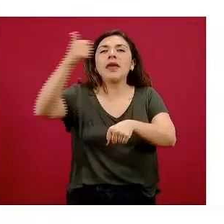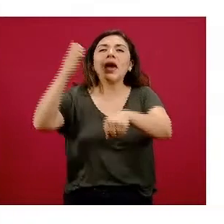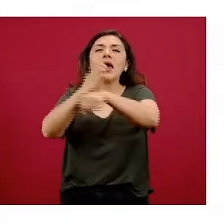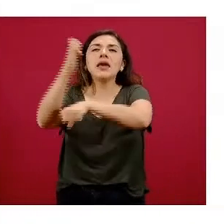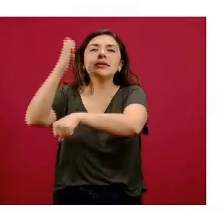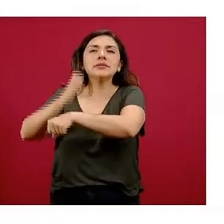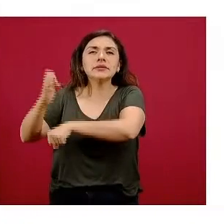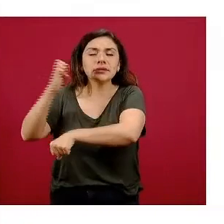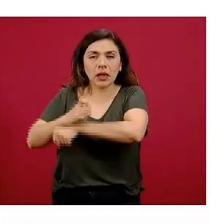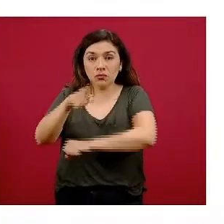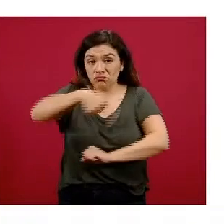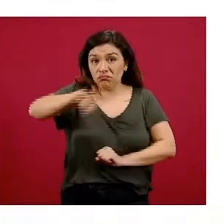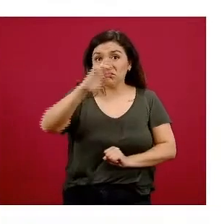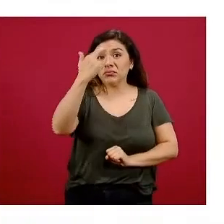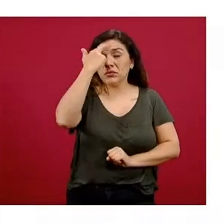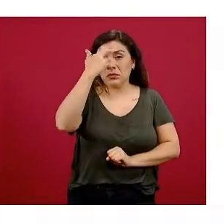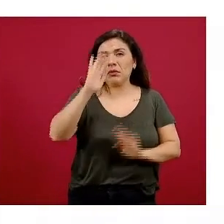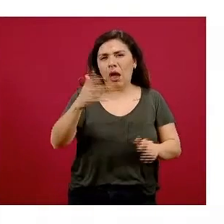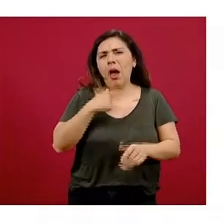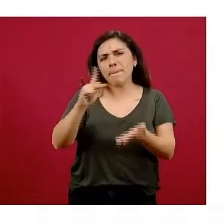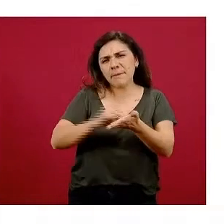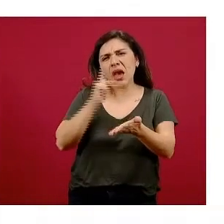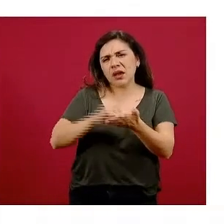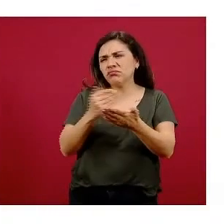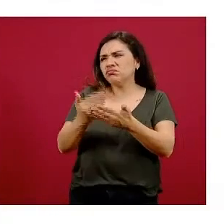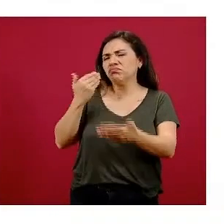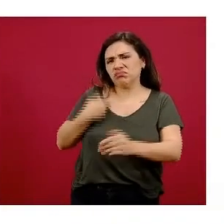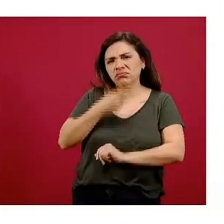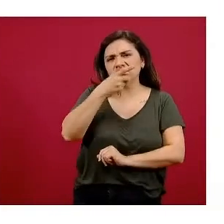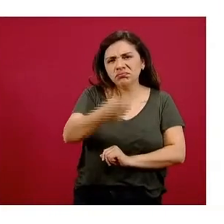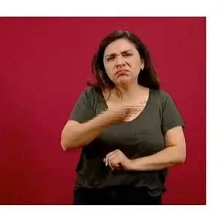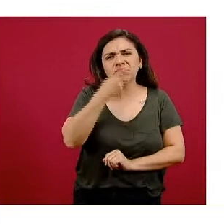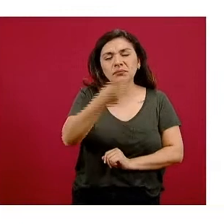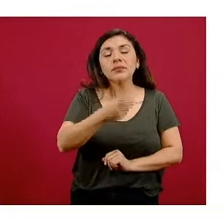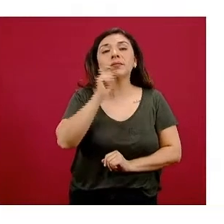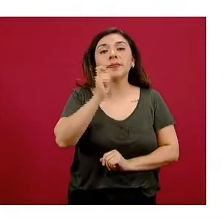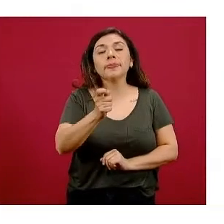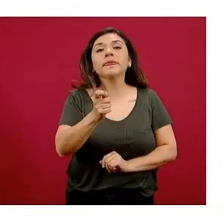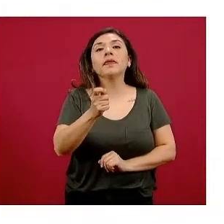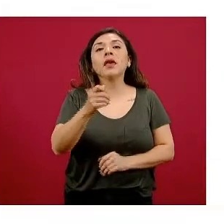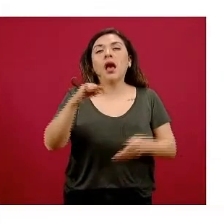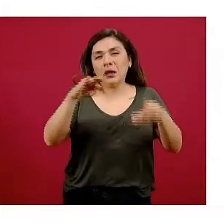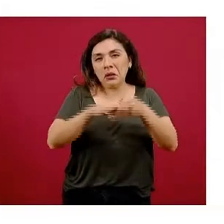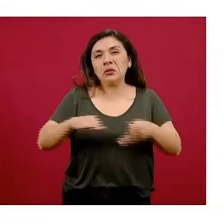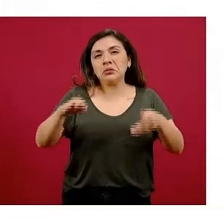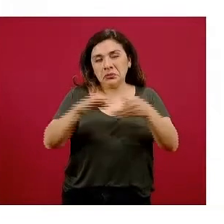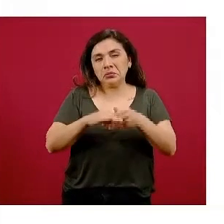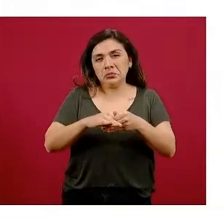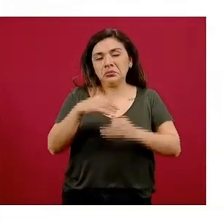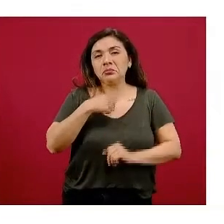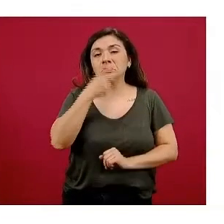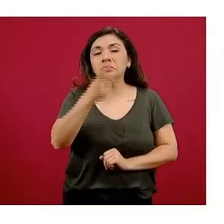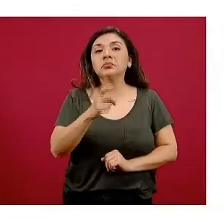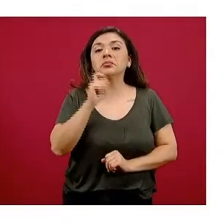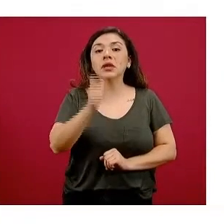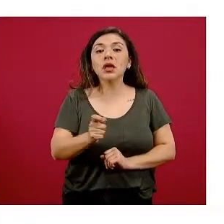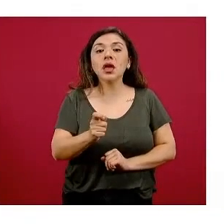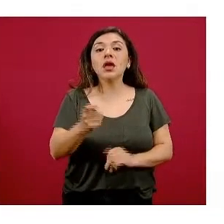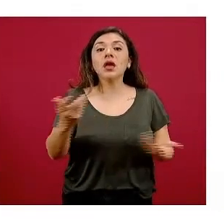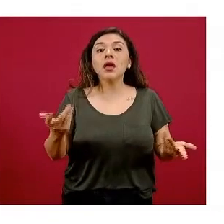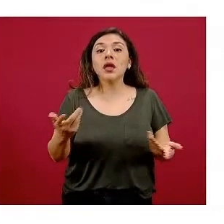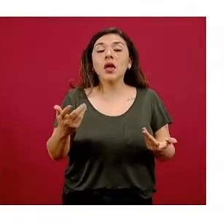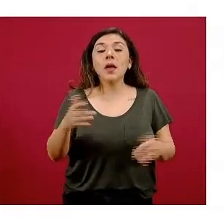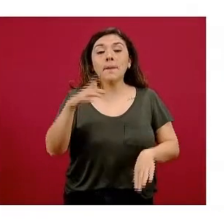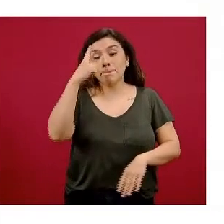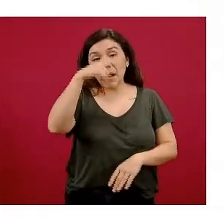federativa. Recordemos, lo hemos dicho siempre desde un principio, lo hemos recalcado en muchas de las conferencias vespertinas,